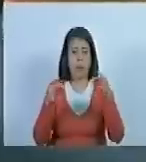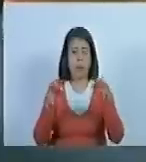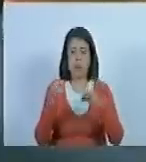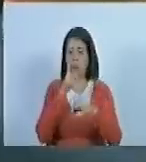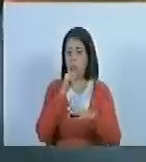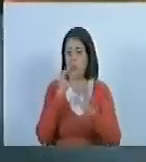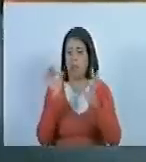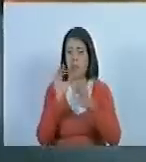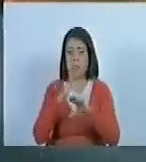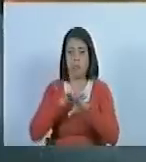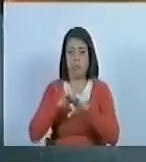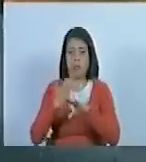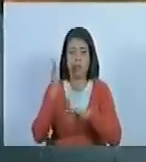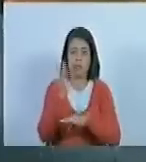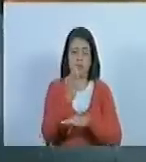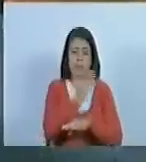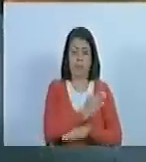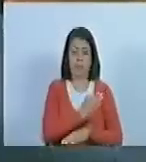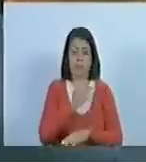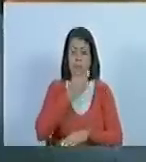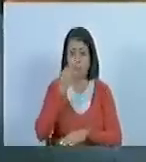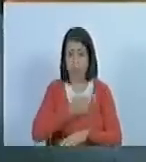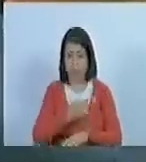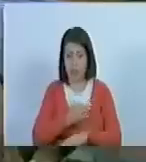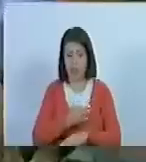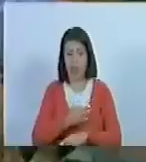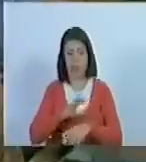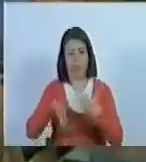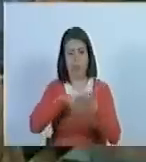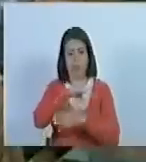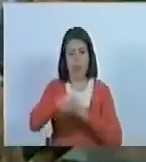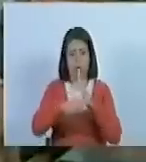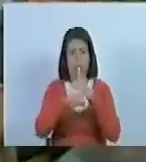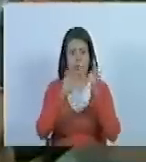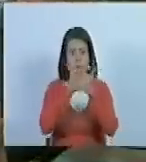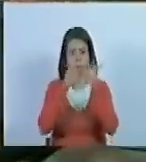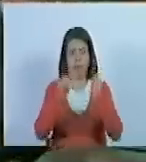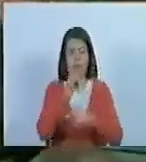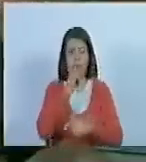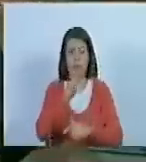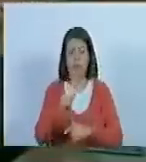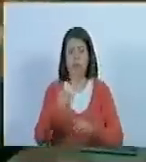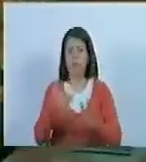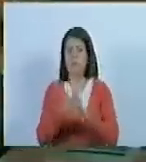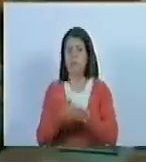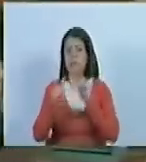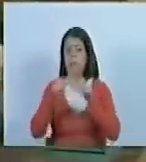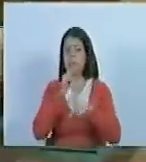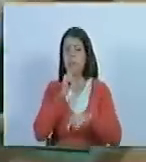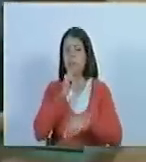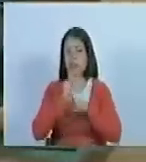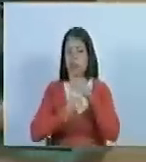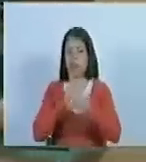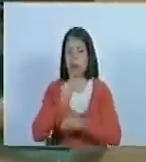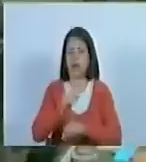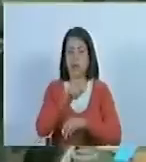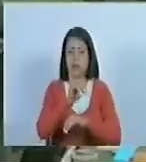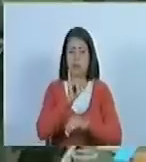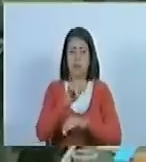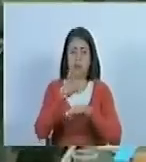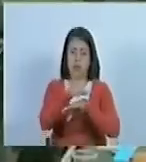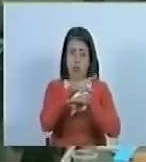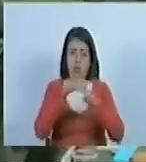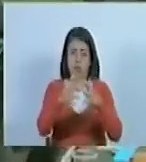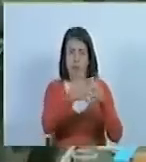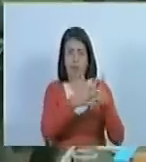debido al bloqueo y a las sanciones. Así que el verdadero crimen contra la libertad de expresión y la libertad de prensa en Venezuela la generó el gobierno de